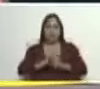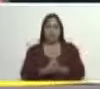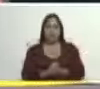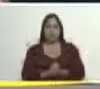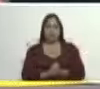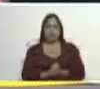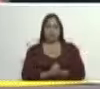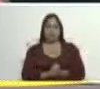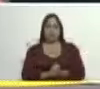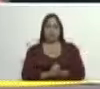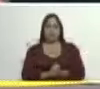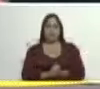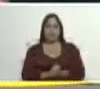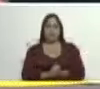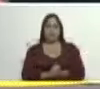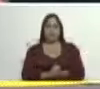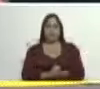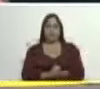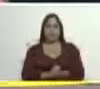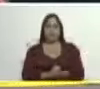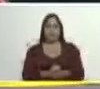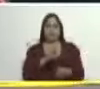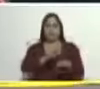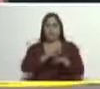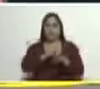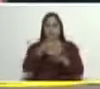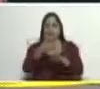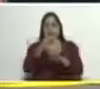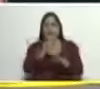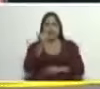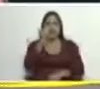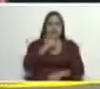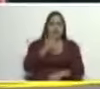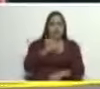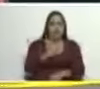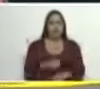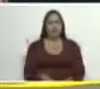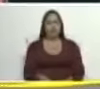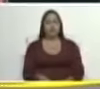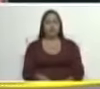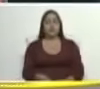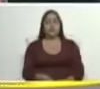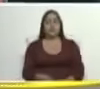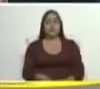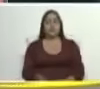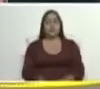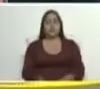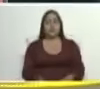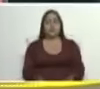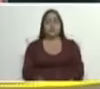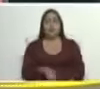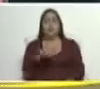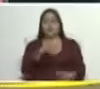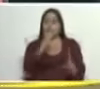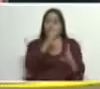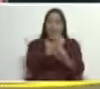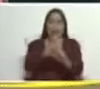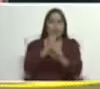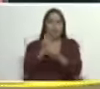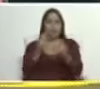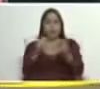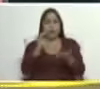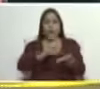¿Por qué? Atropello sobre atropello, crimen sobre crimen, genocidio sobre genocidio,